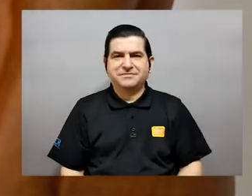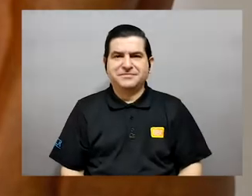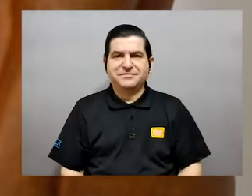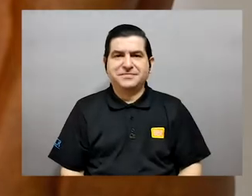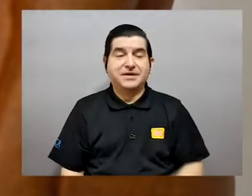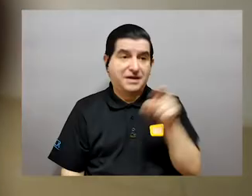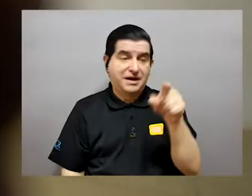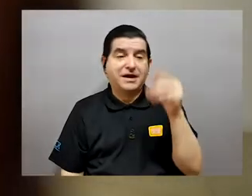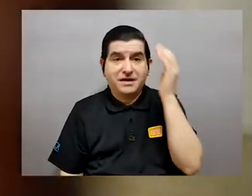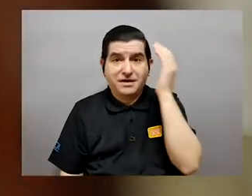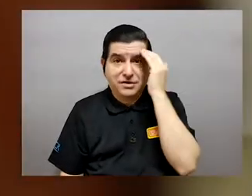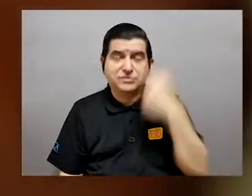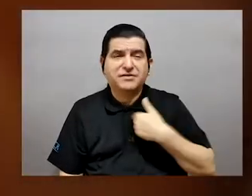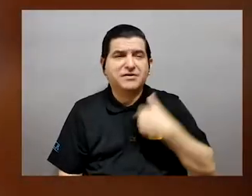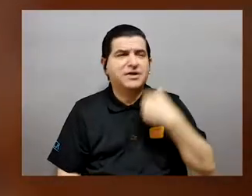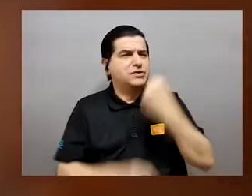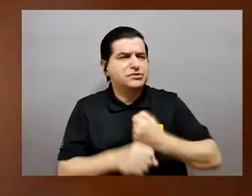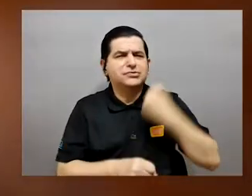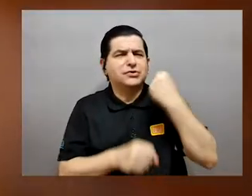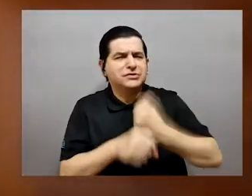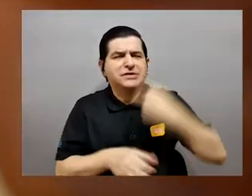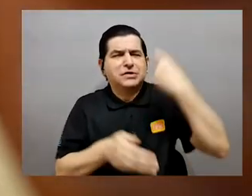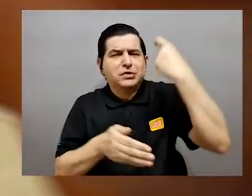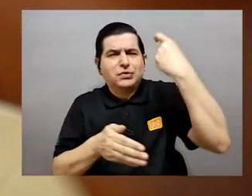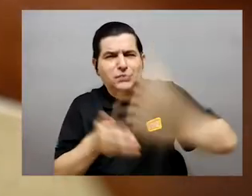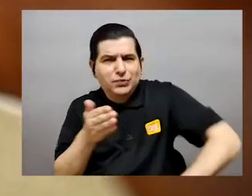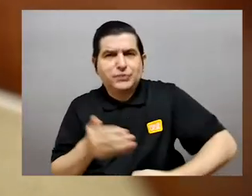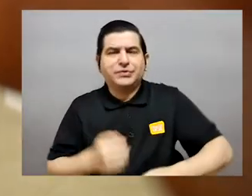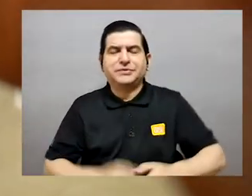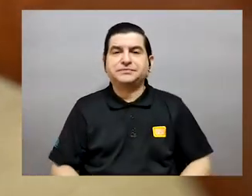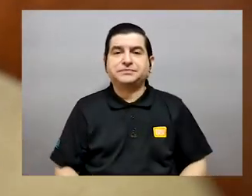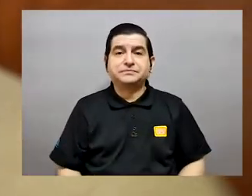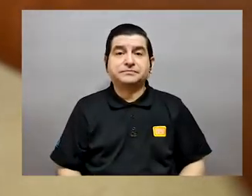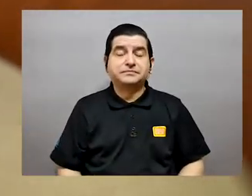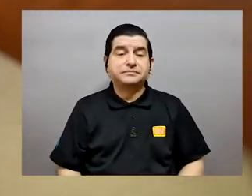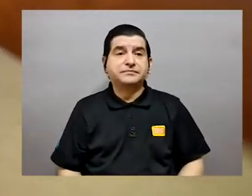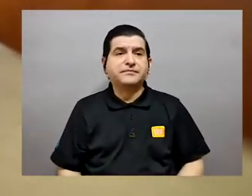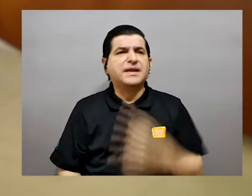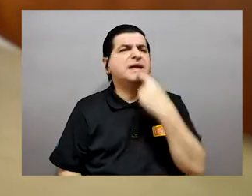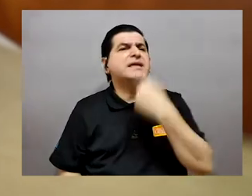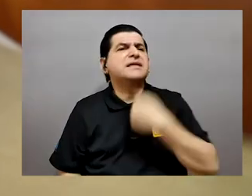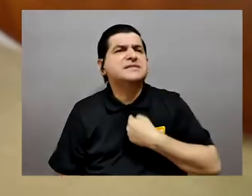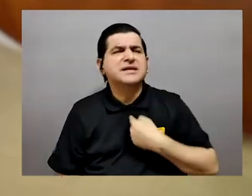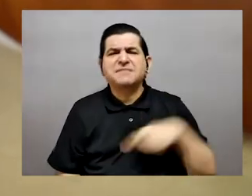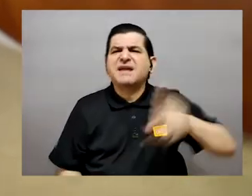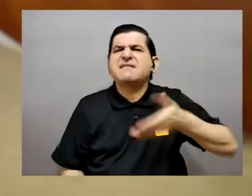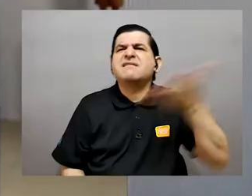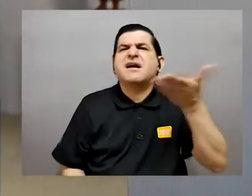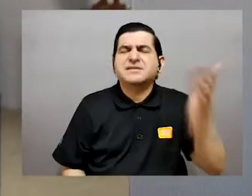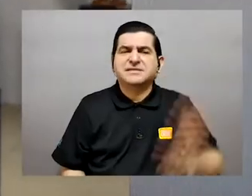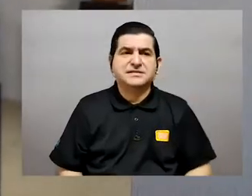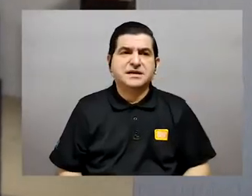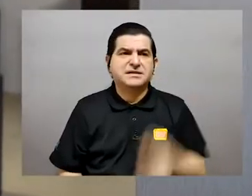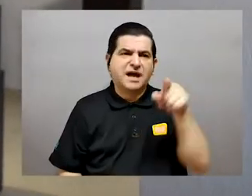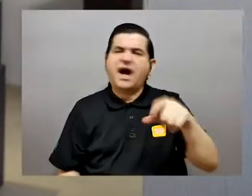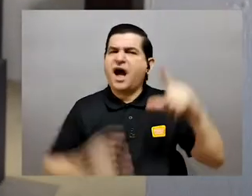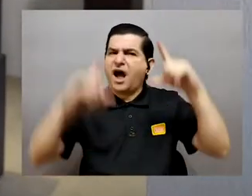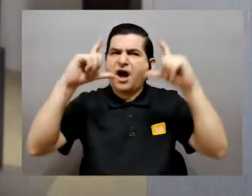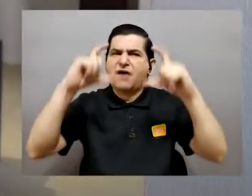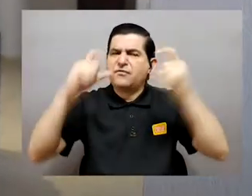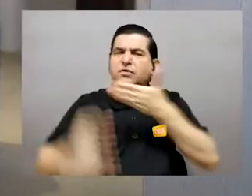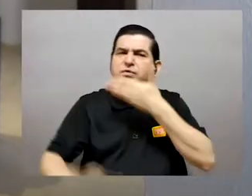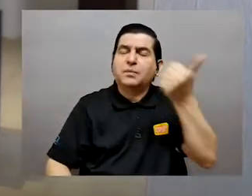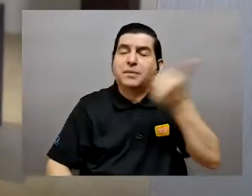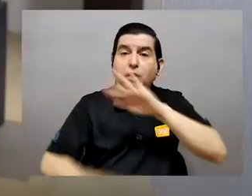que era bello, ¿verdad? Y era lo más bello, esa estilización y que no fueran, digamos, pasadas de volumen y